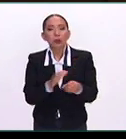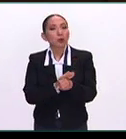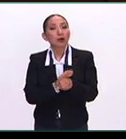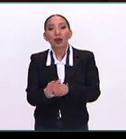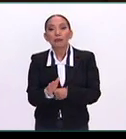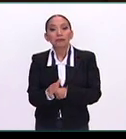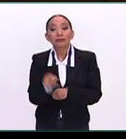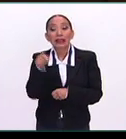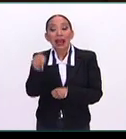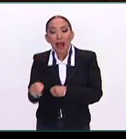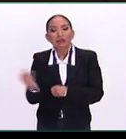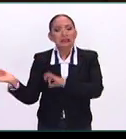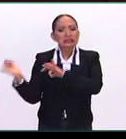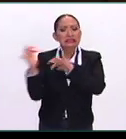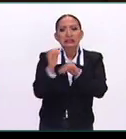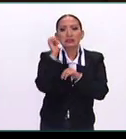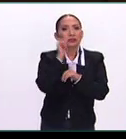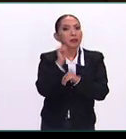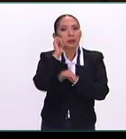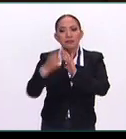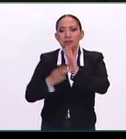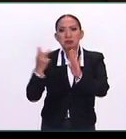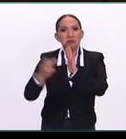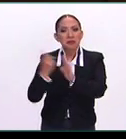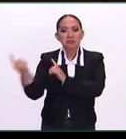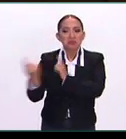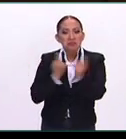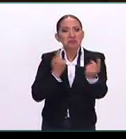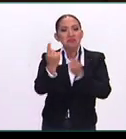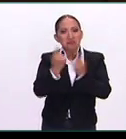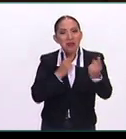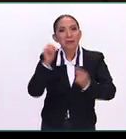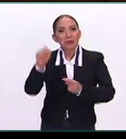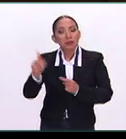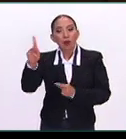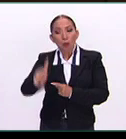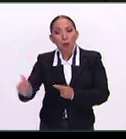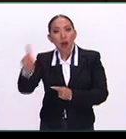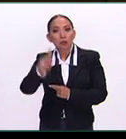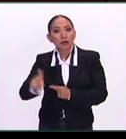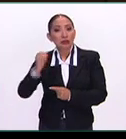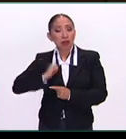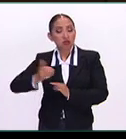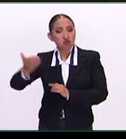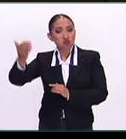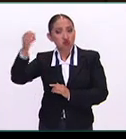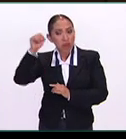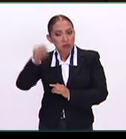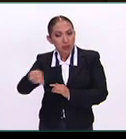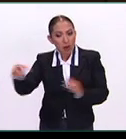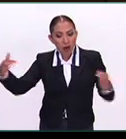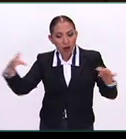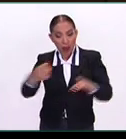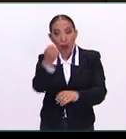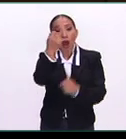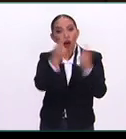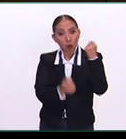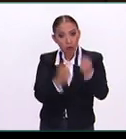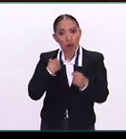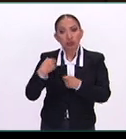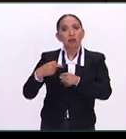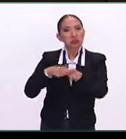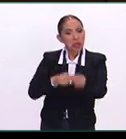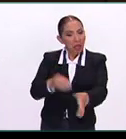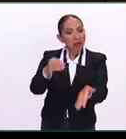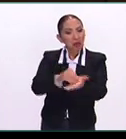esto de que concurran siempre varios de los pueblos originarios. Hay algunos que me han